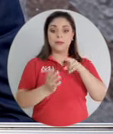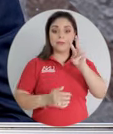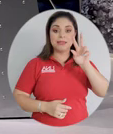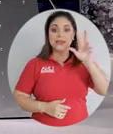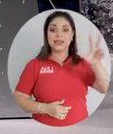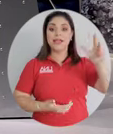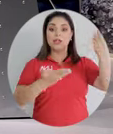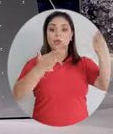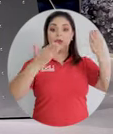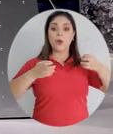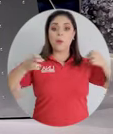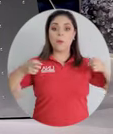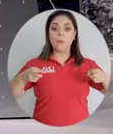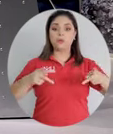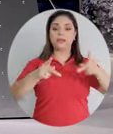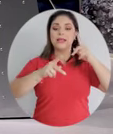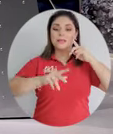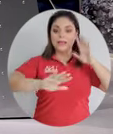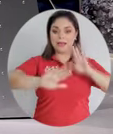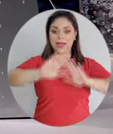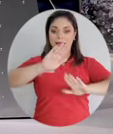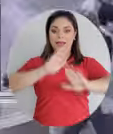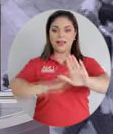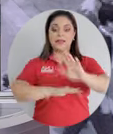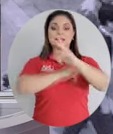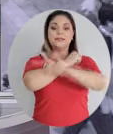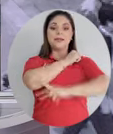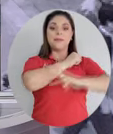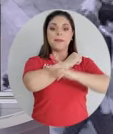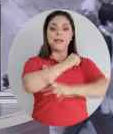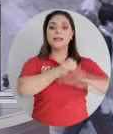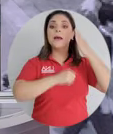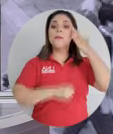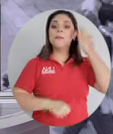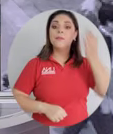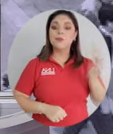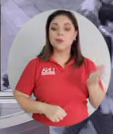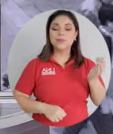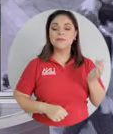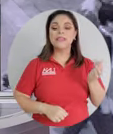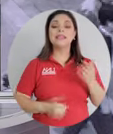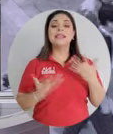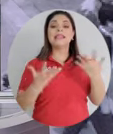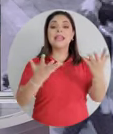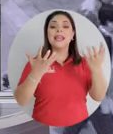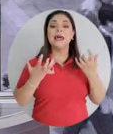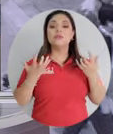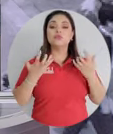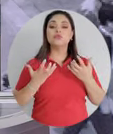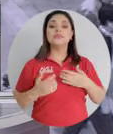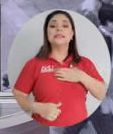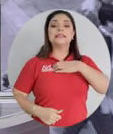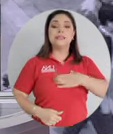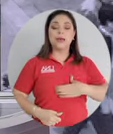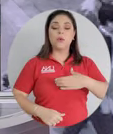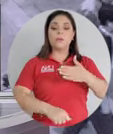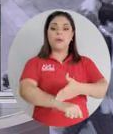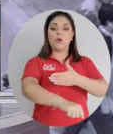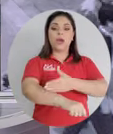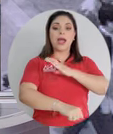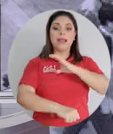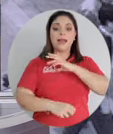Esperemos que 2023 nos traiga esas oportunidades para sacar adelante este país, porque al final lo que se